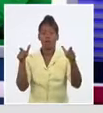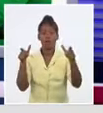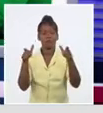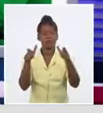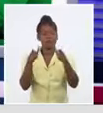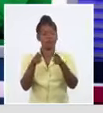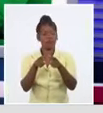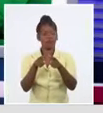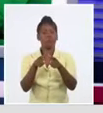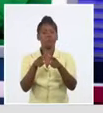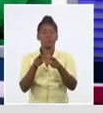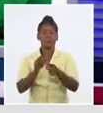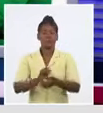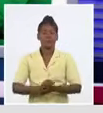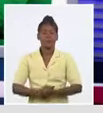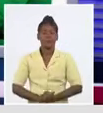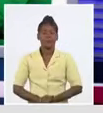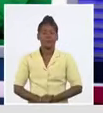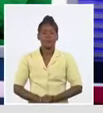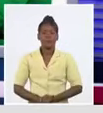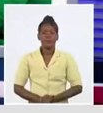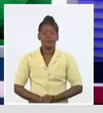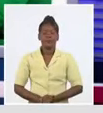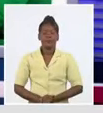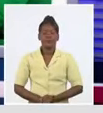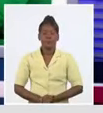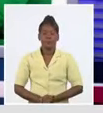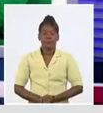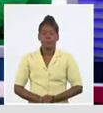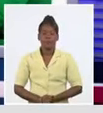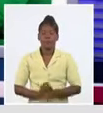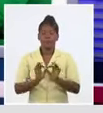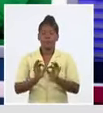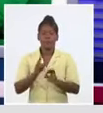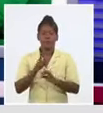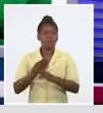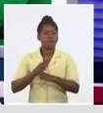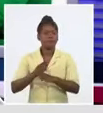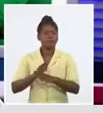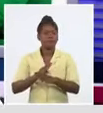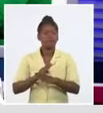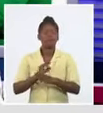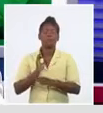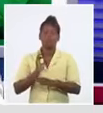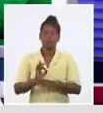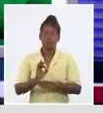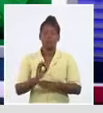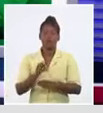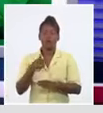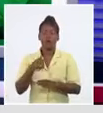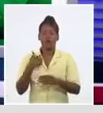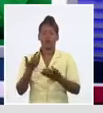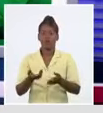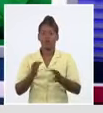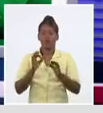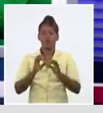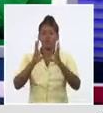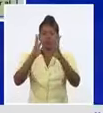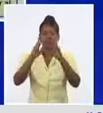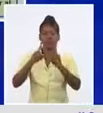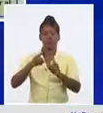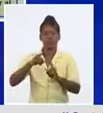de casos del día anterior. Eso hace, como vamos a ver ahora, que la tasa de incidencia de Cuba,